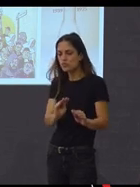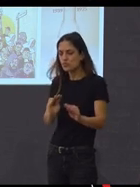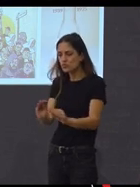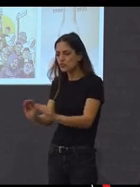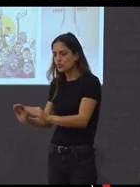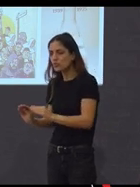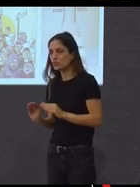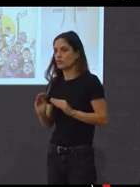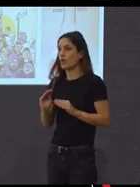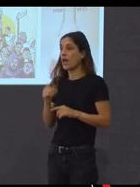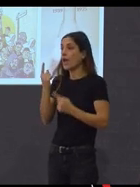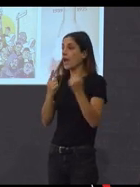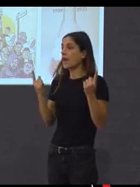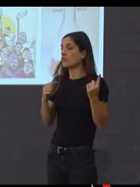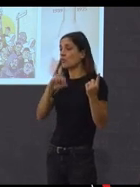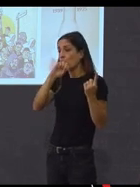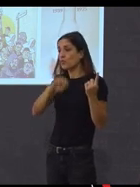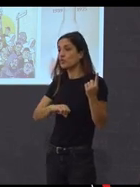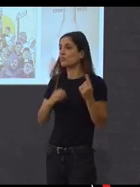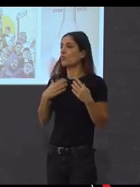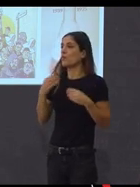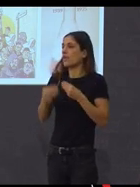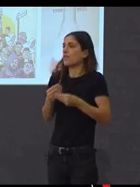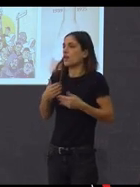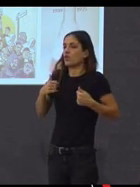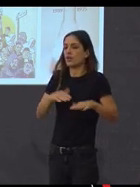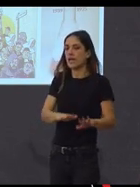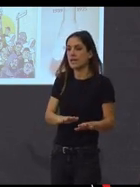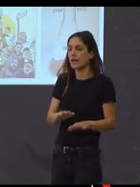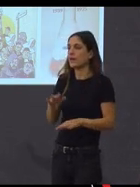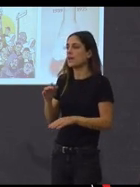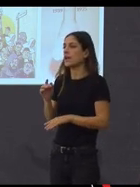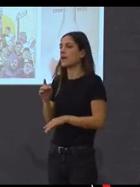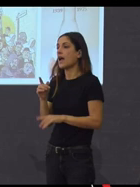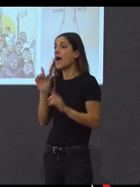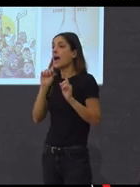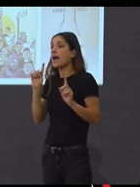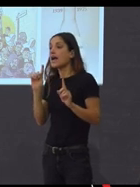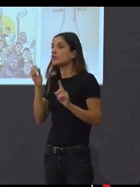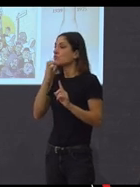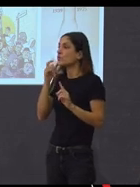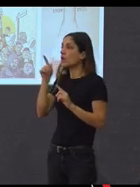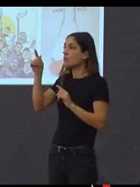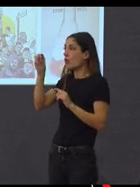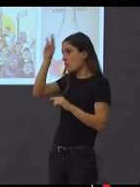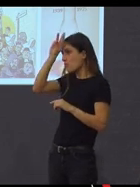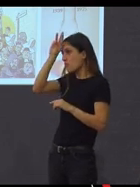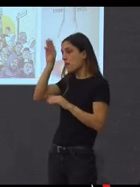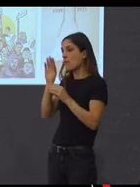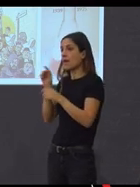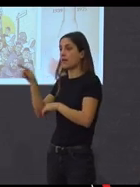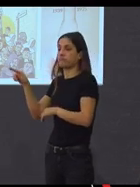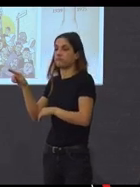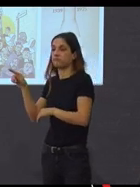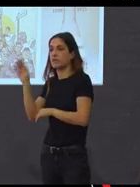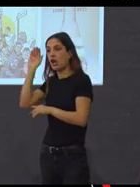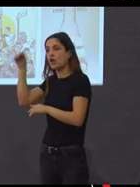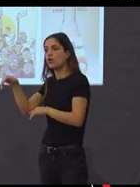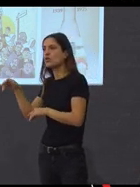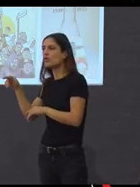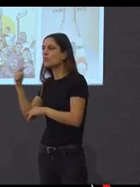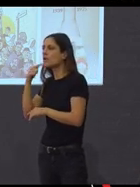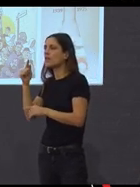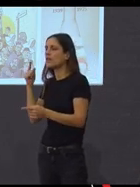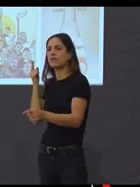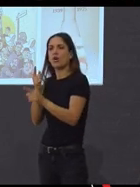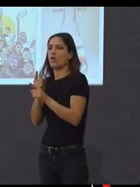lle pete, a non ser que o Papa, que está moi longe, que está en Roma, decida algo contrario. É dicir, o bispo de Tui non ten nada que ver co